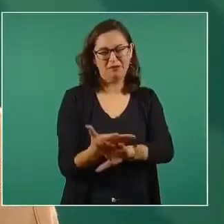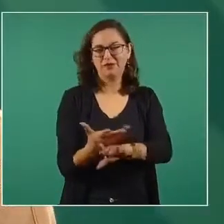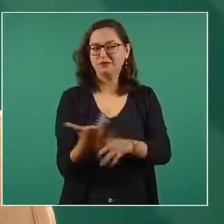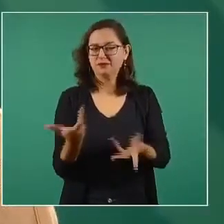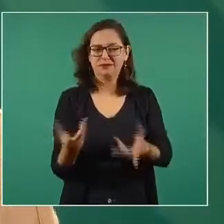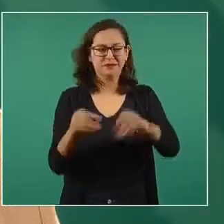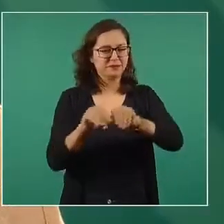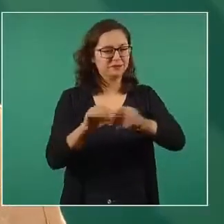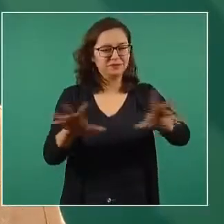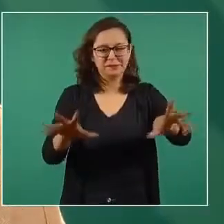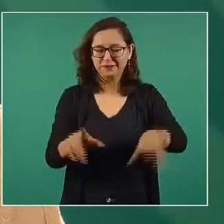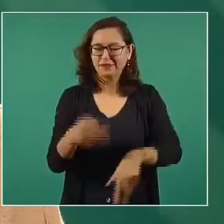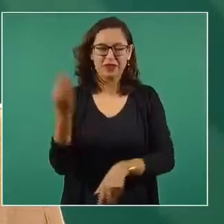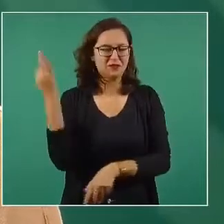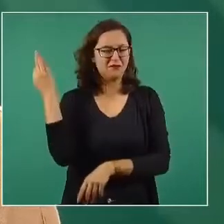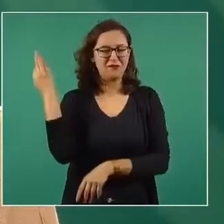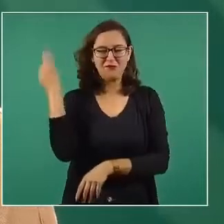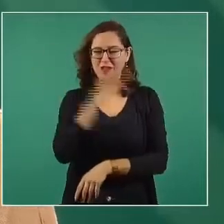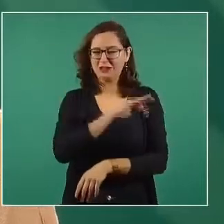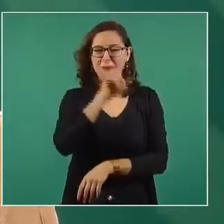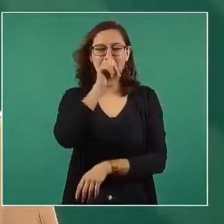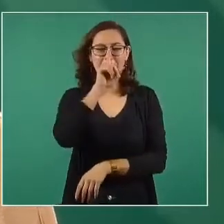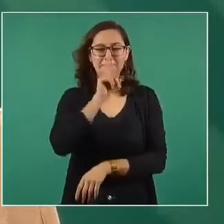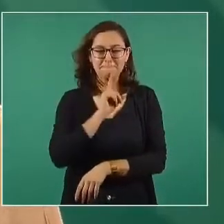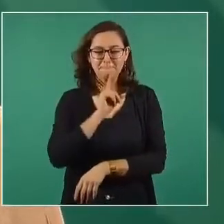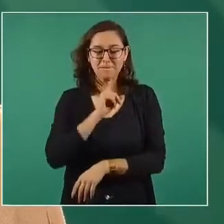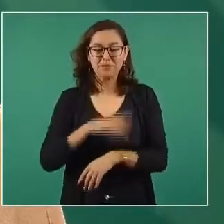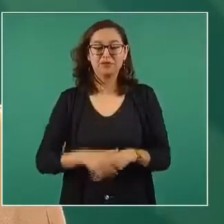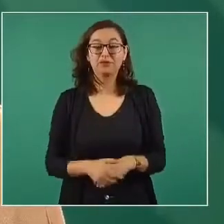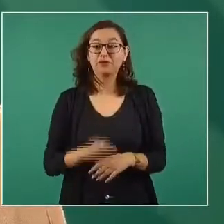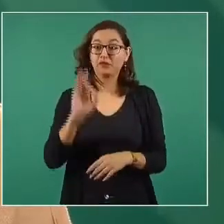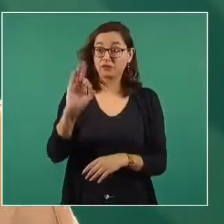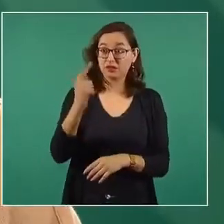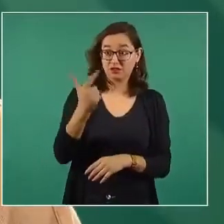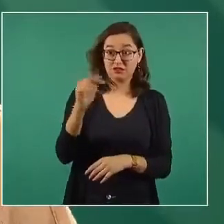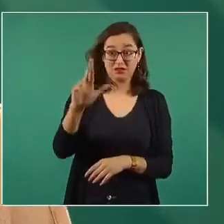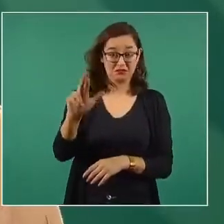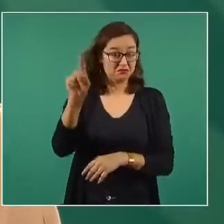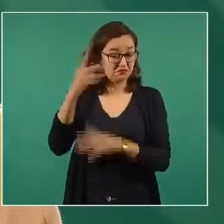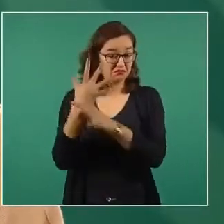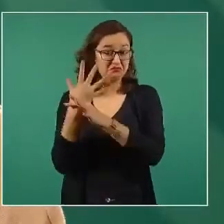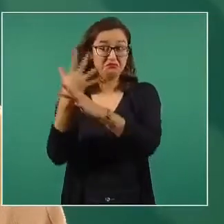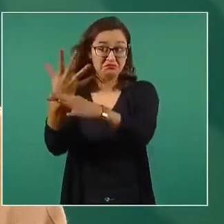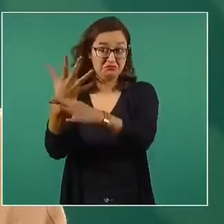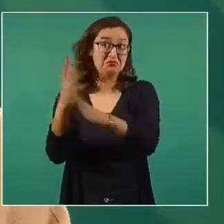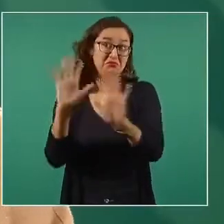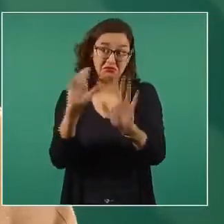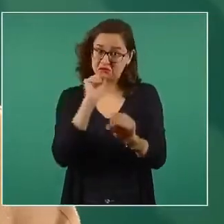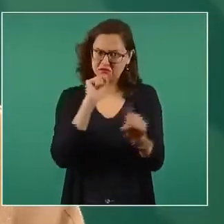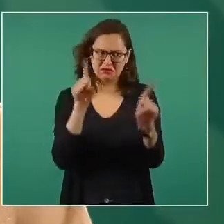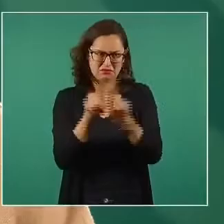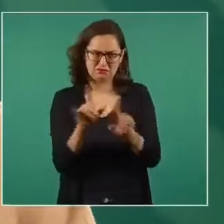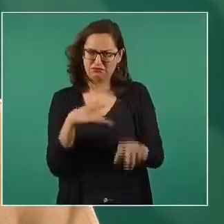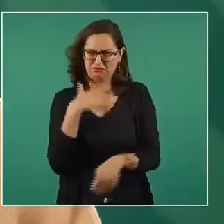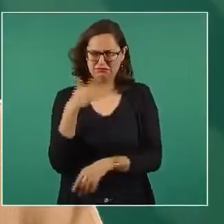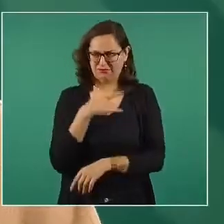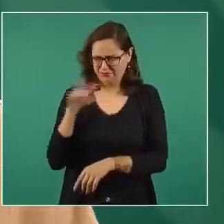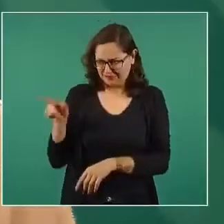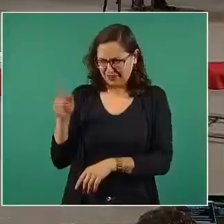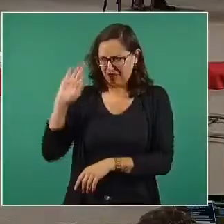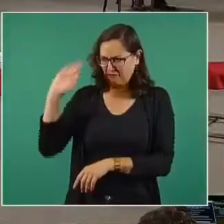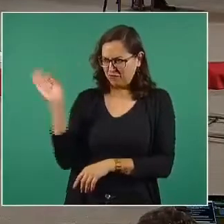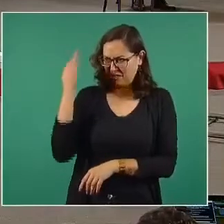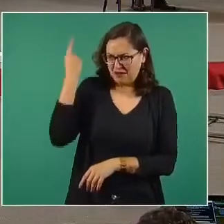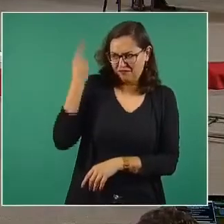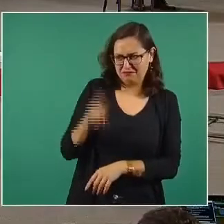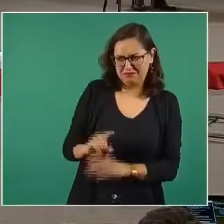es absolutamente falso, como aclaró la misma Fiscalía. Juzgue usted por sí mismo. Ahora vamos